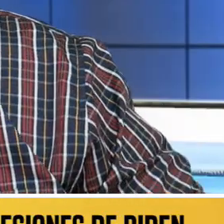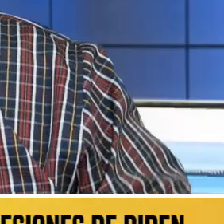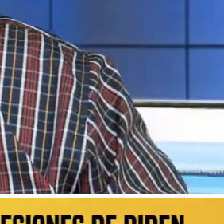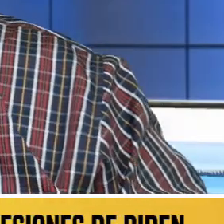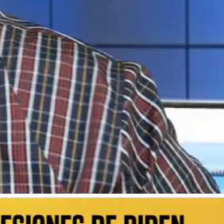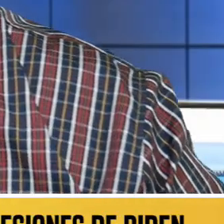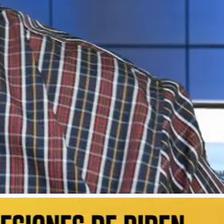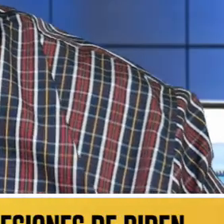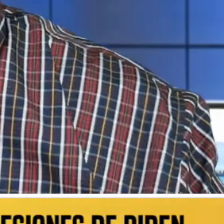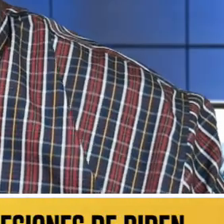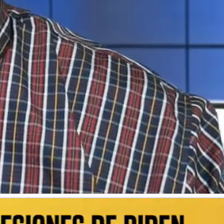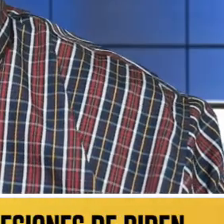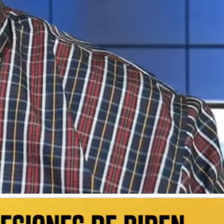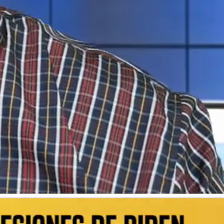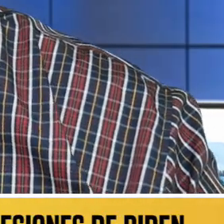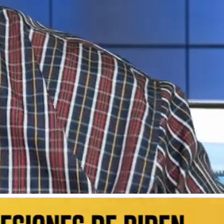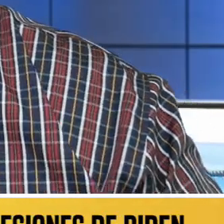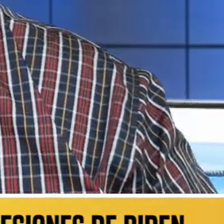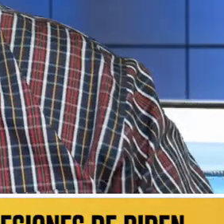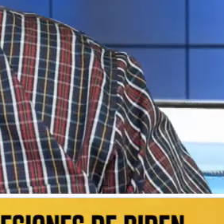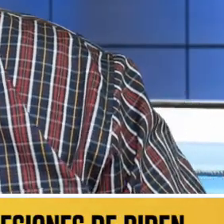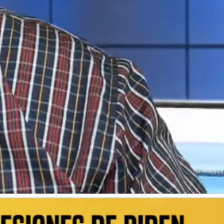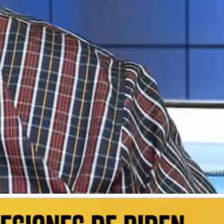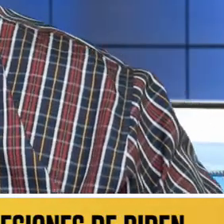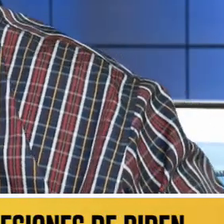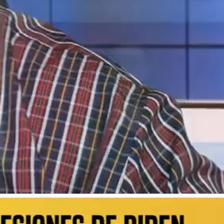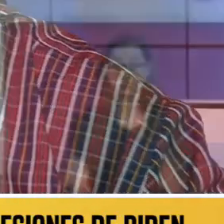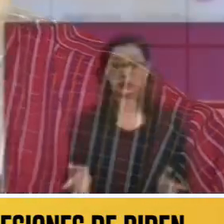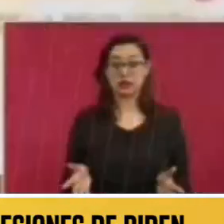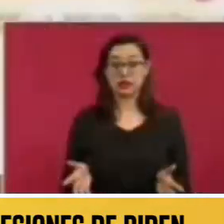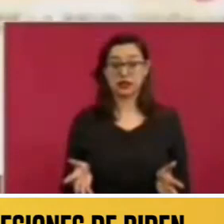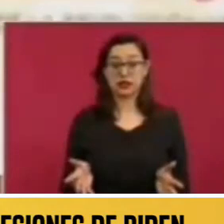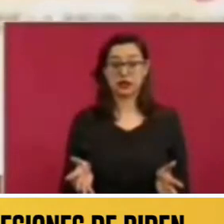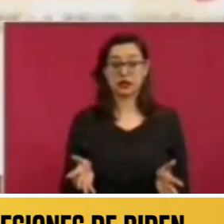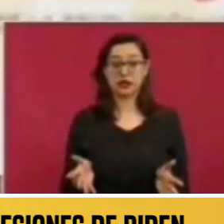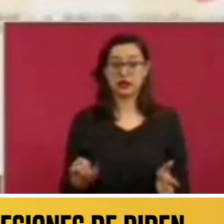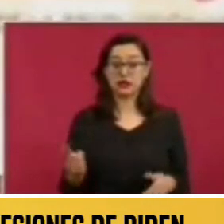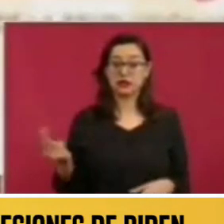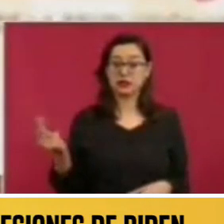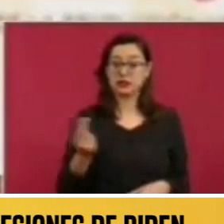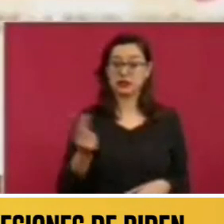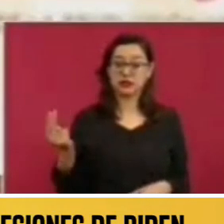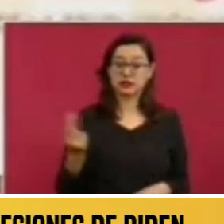Aquí, para el gobernador, no hay ninguna sanción. Vamos a verlo. Que